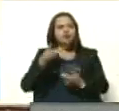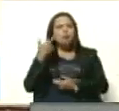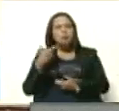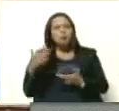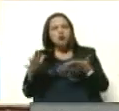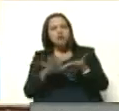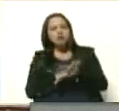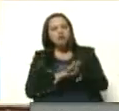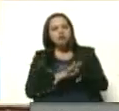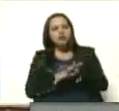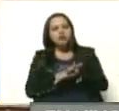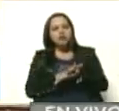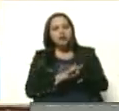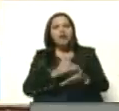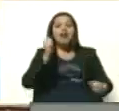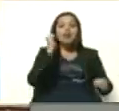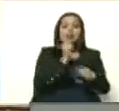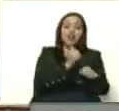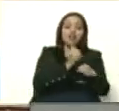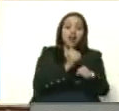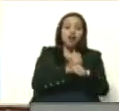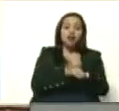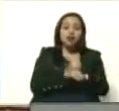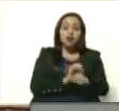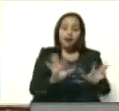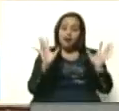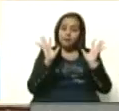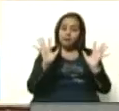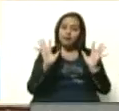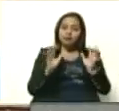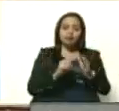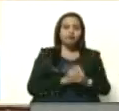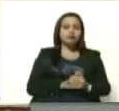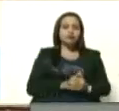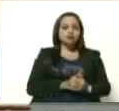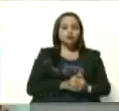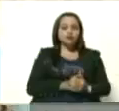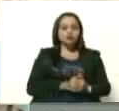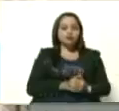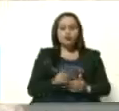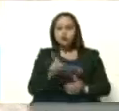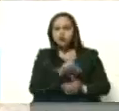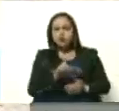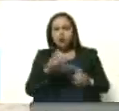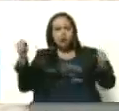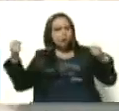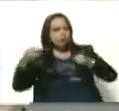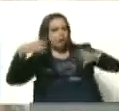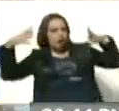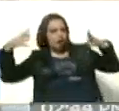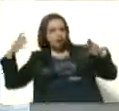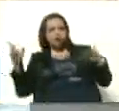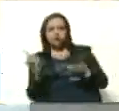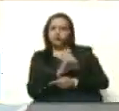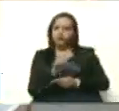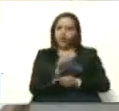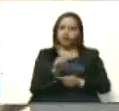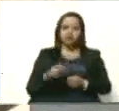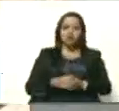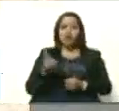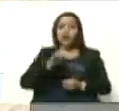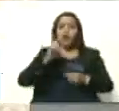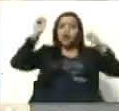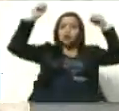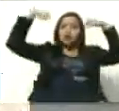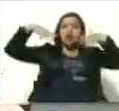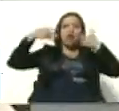en la producción, en el trabajo de nuestras manos. No va a venir por arte de magia, no va a caer del